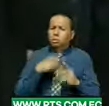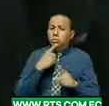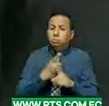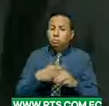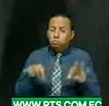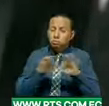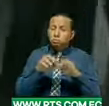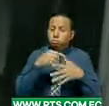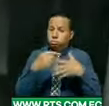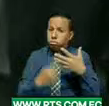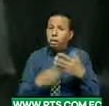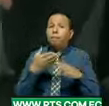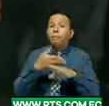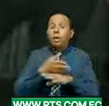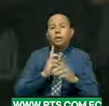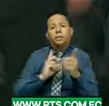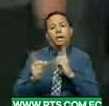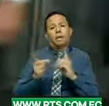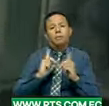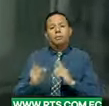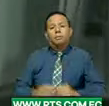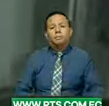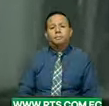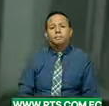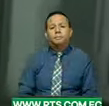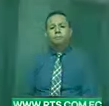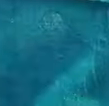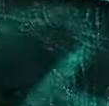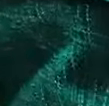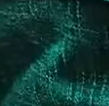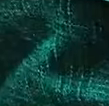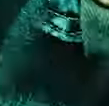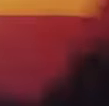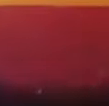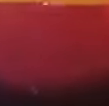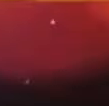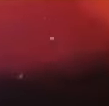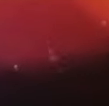diálogo. Informó Mauricio Sánchez.